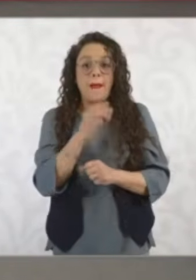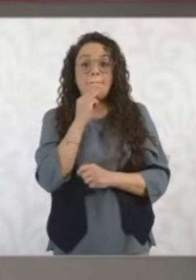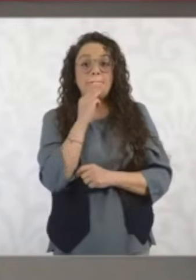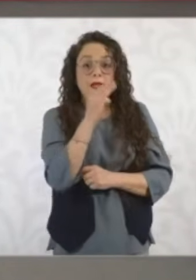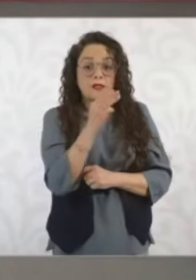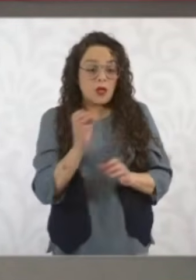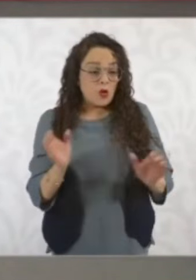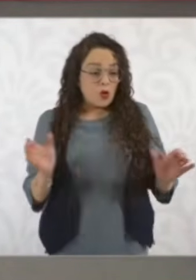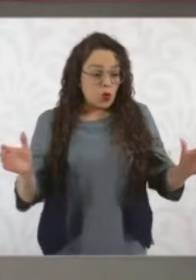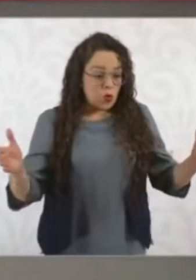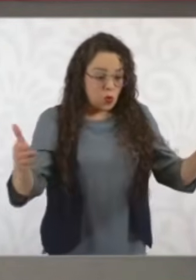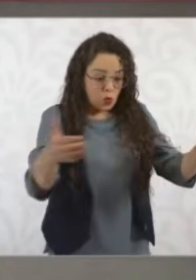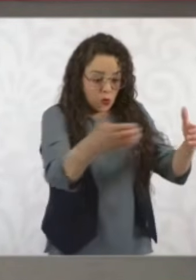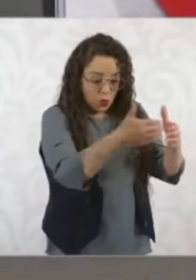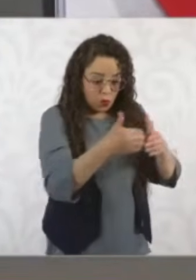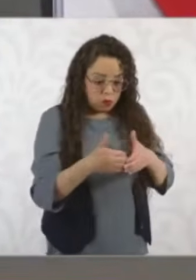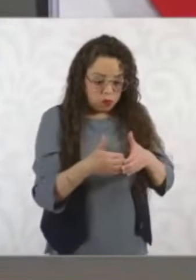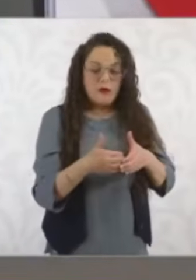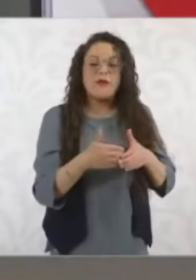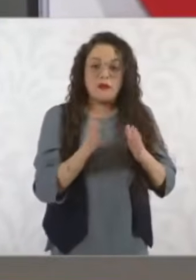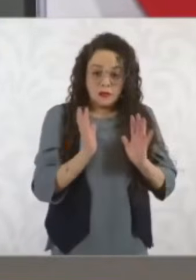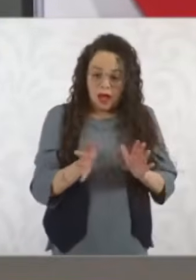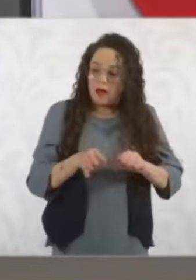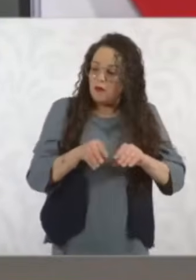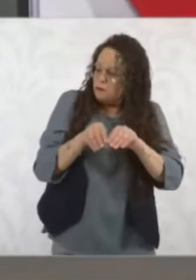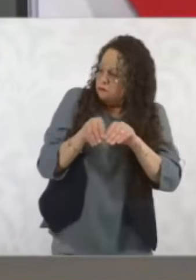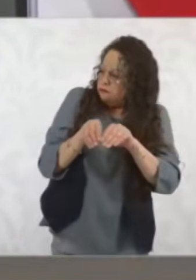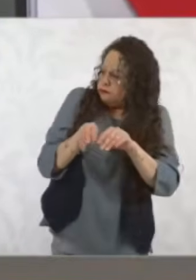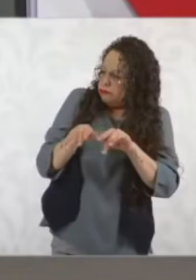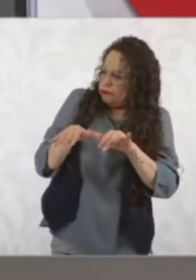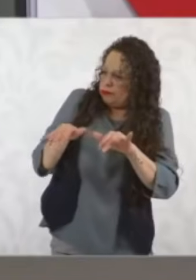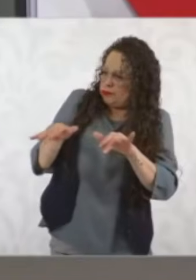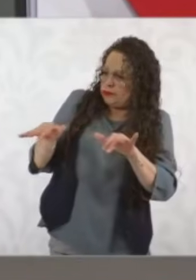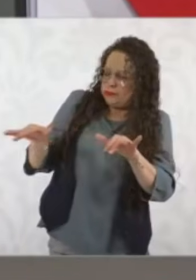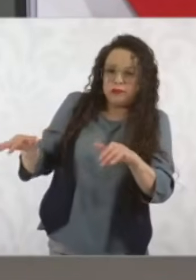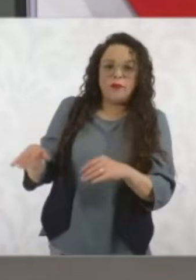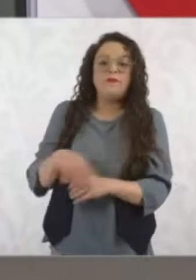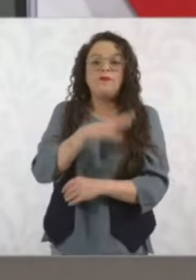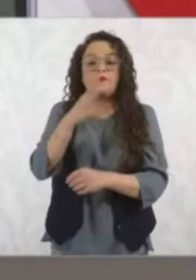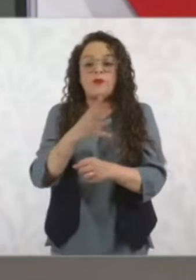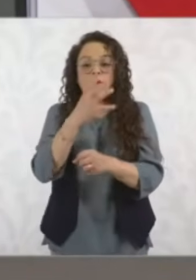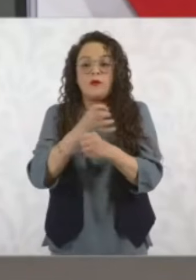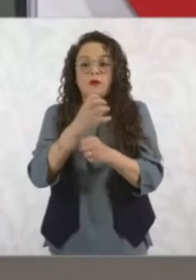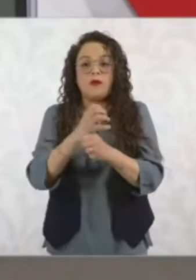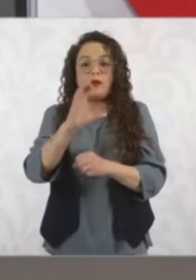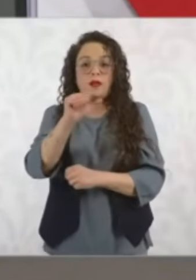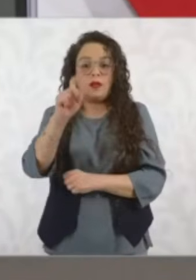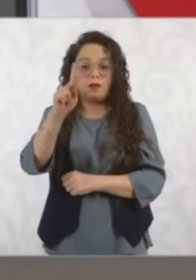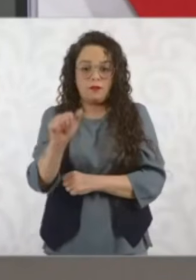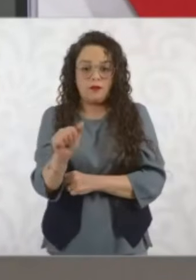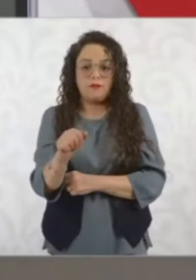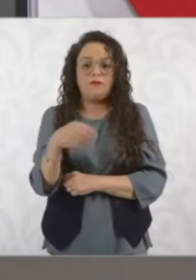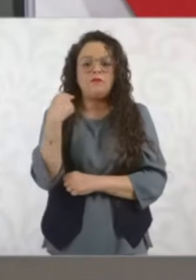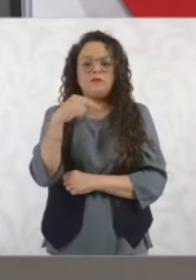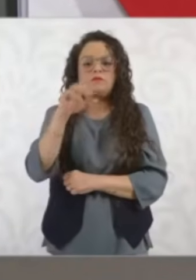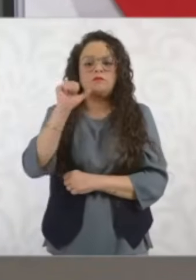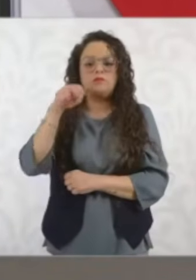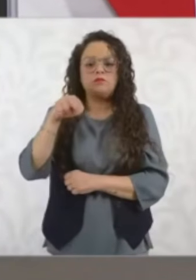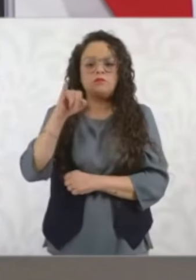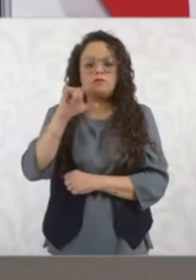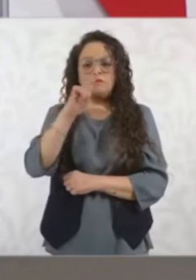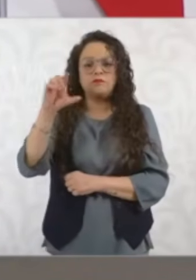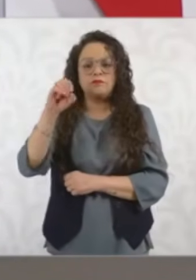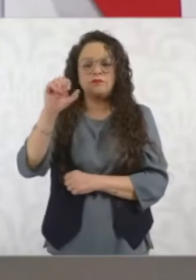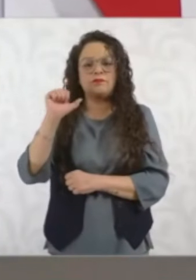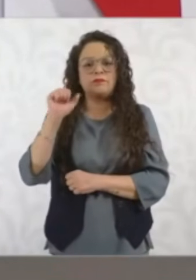Y finalmente la capa 4, que es el anillo de amplificación. Aquí estamos hablando